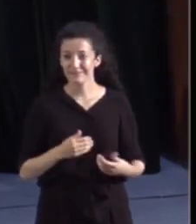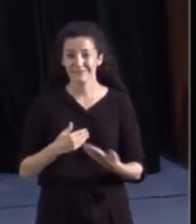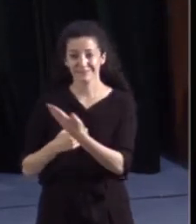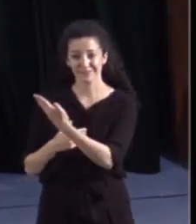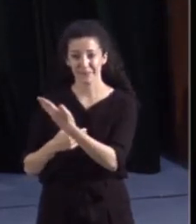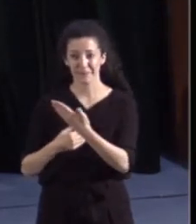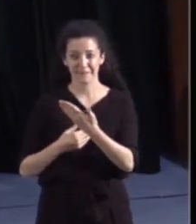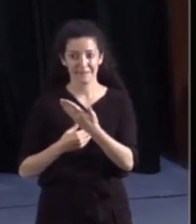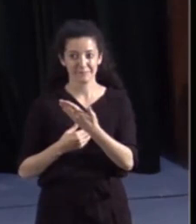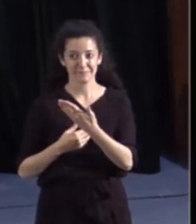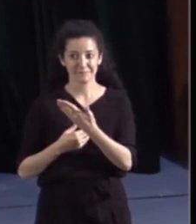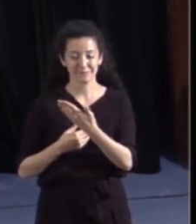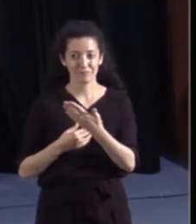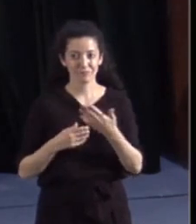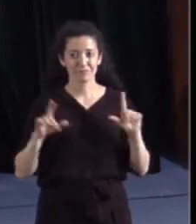os fijáis,